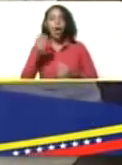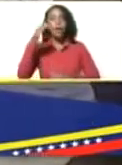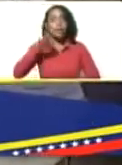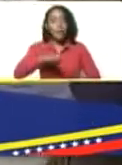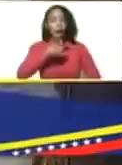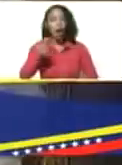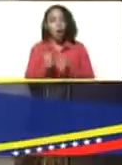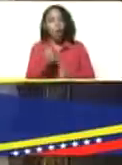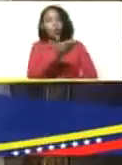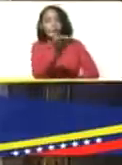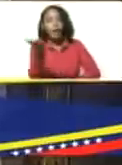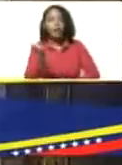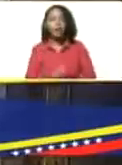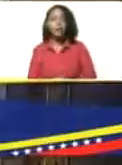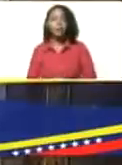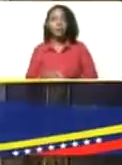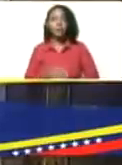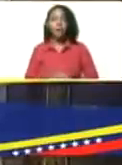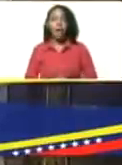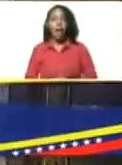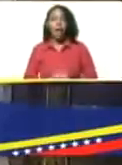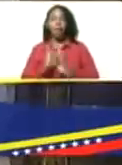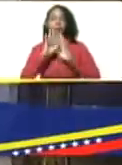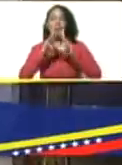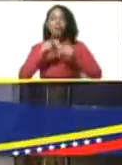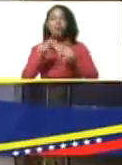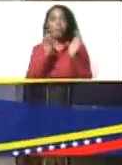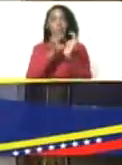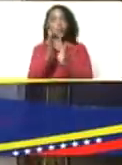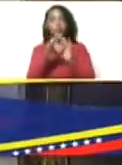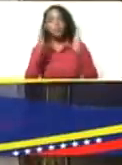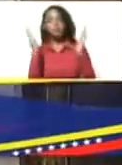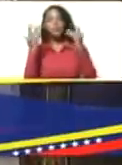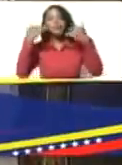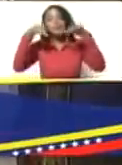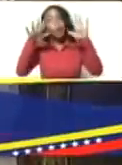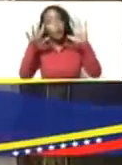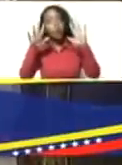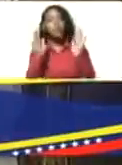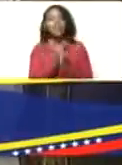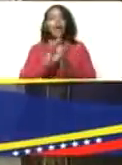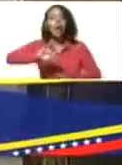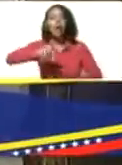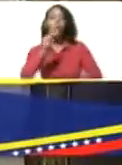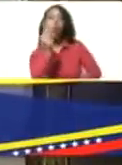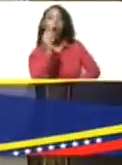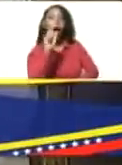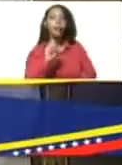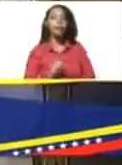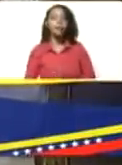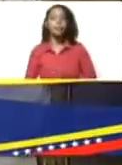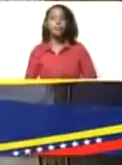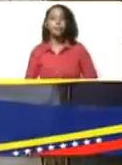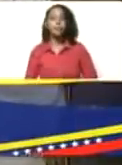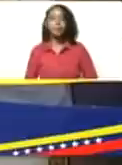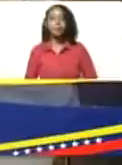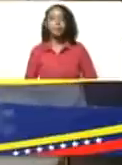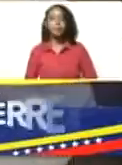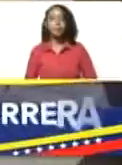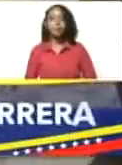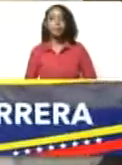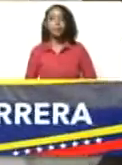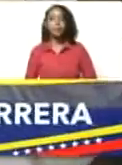con tu espíritu. Proclamación de la buena noticia de Jesucristo según San Juan. Gloria a ti, Señor Jesús.